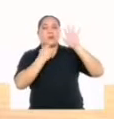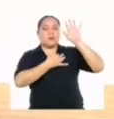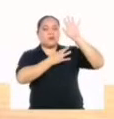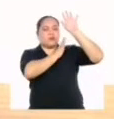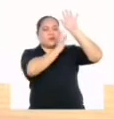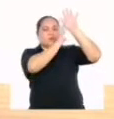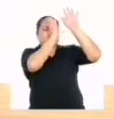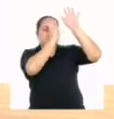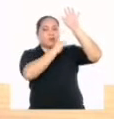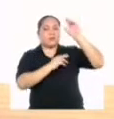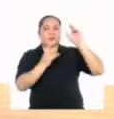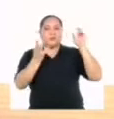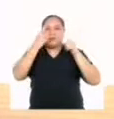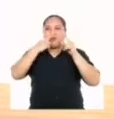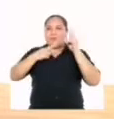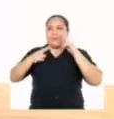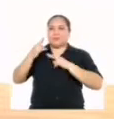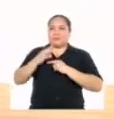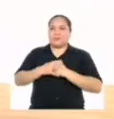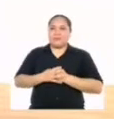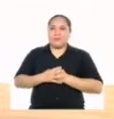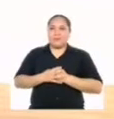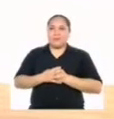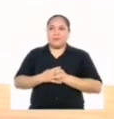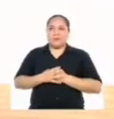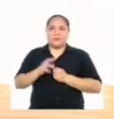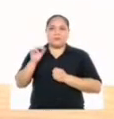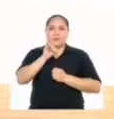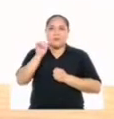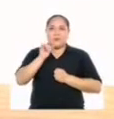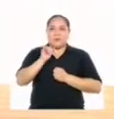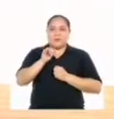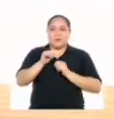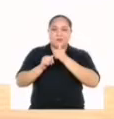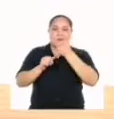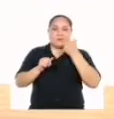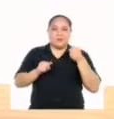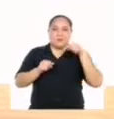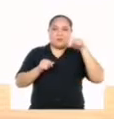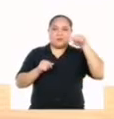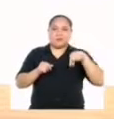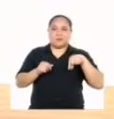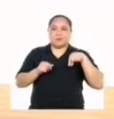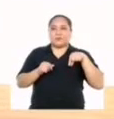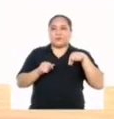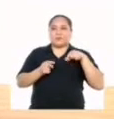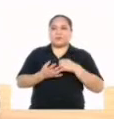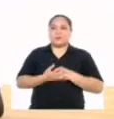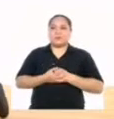Exacto. Regresamos y hacemos lo mismo con la otra pierna.